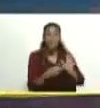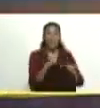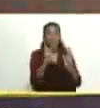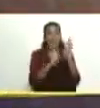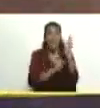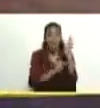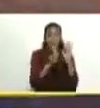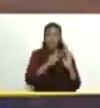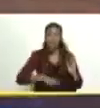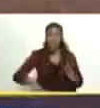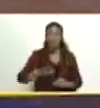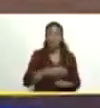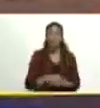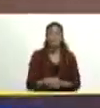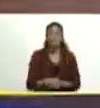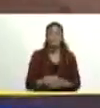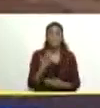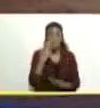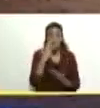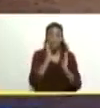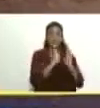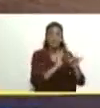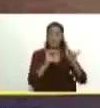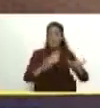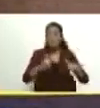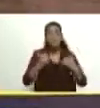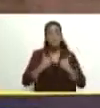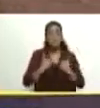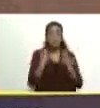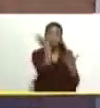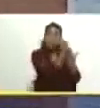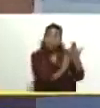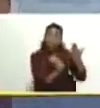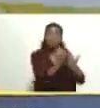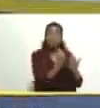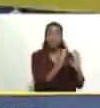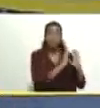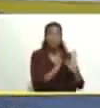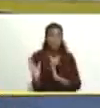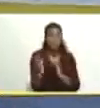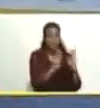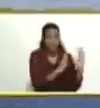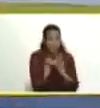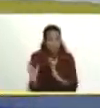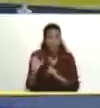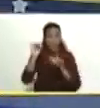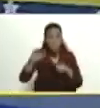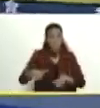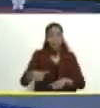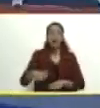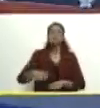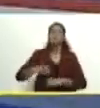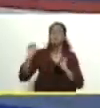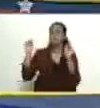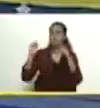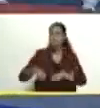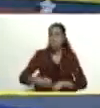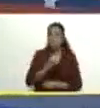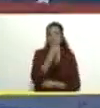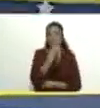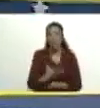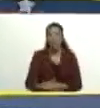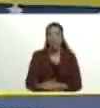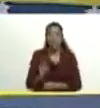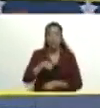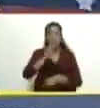parroquia. Correcto. Aquí, hecha por ustedes mismos. Por nosotros mismos. Esos son los planificadores. Correcto. Aquí uno